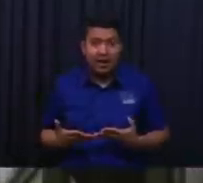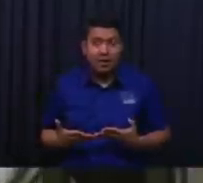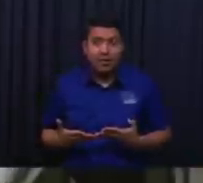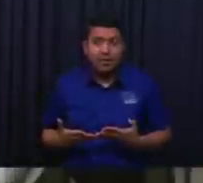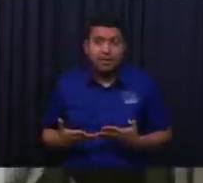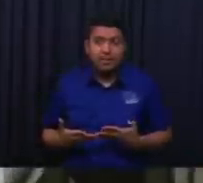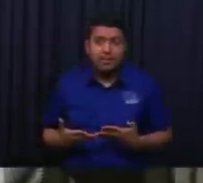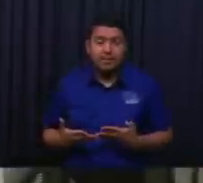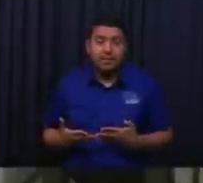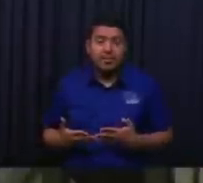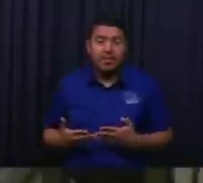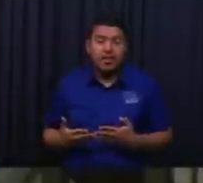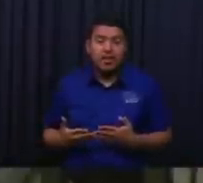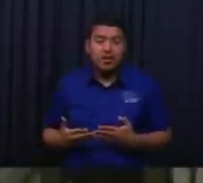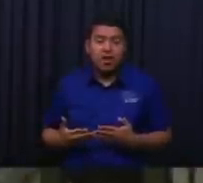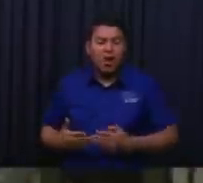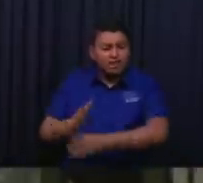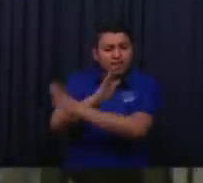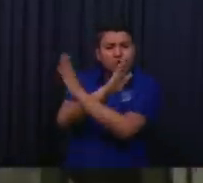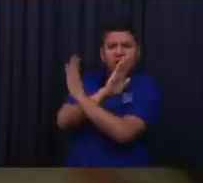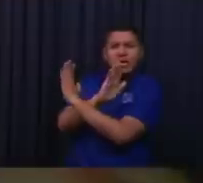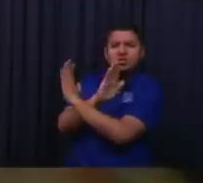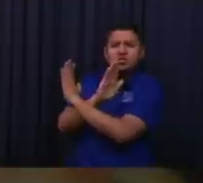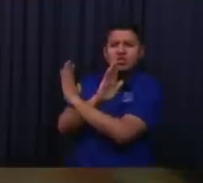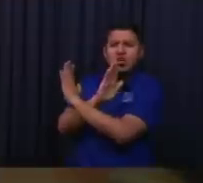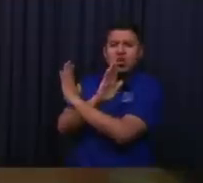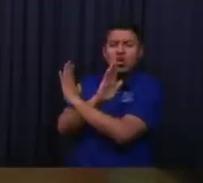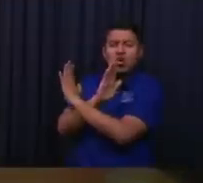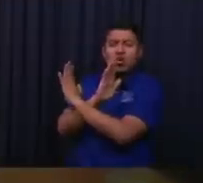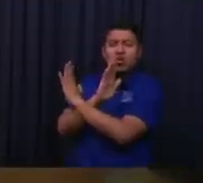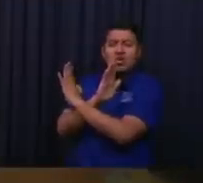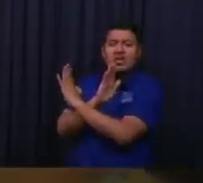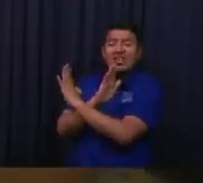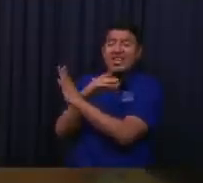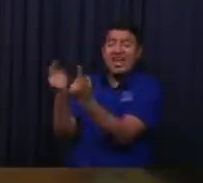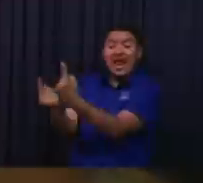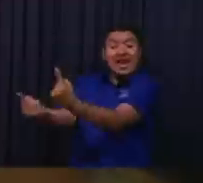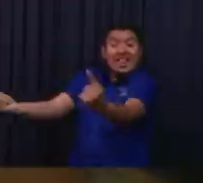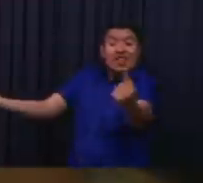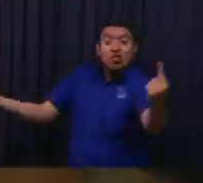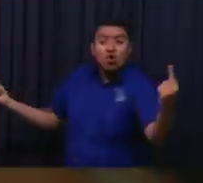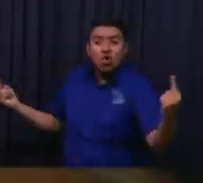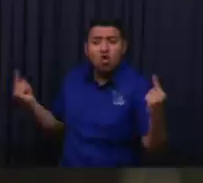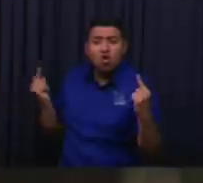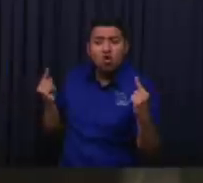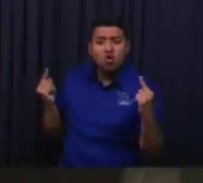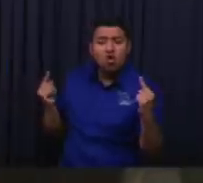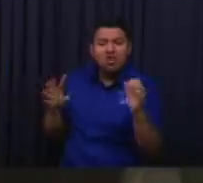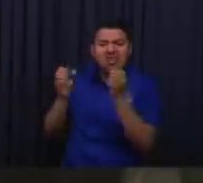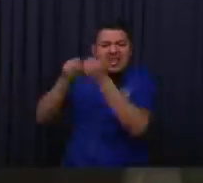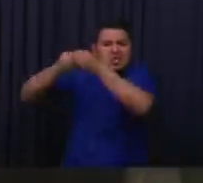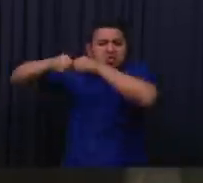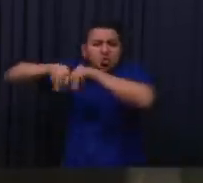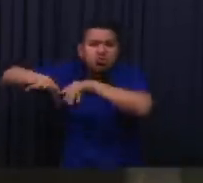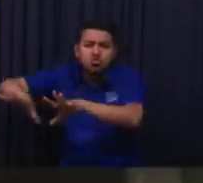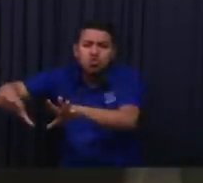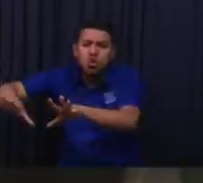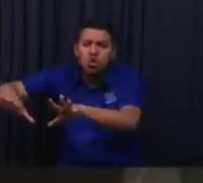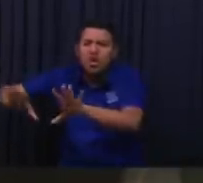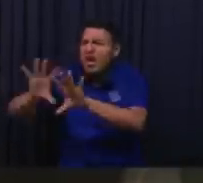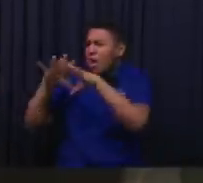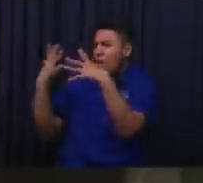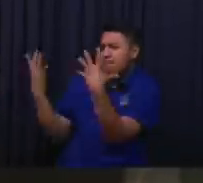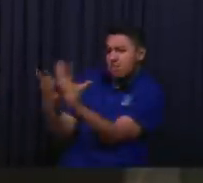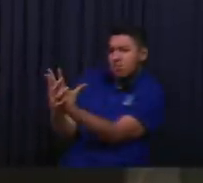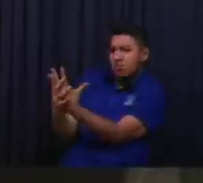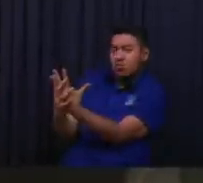como impermeabilización en contra de la destrucción que viene sobre el mundo, en donde si hay un diluvio